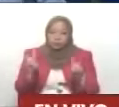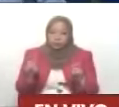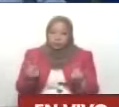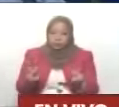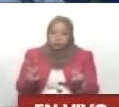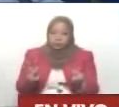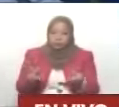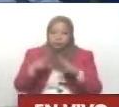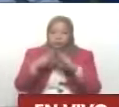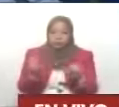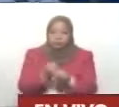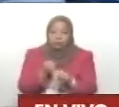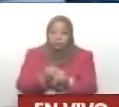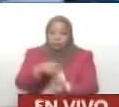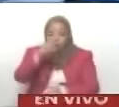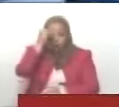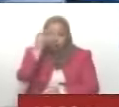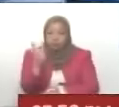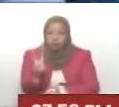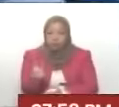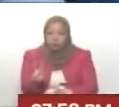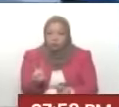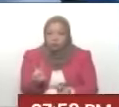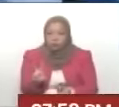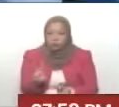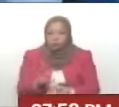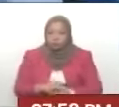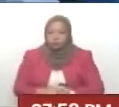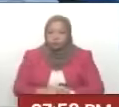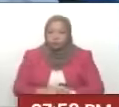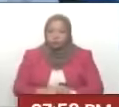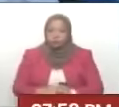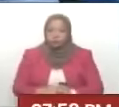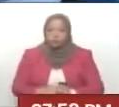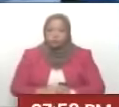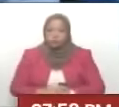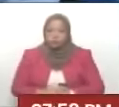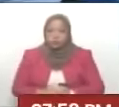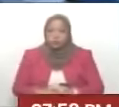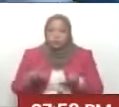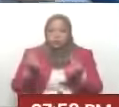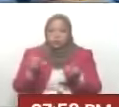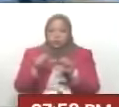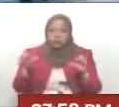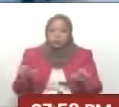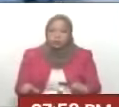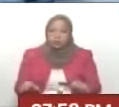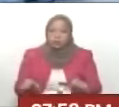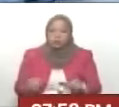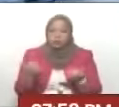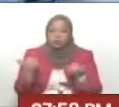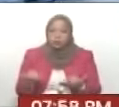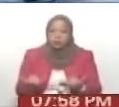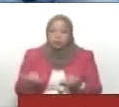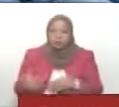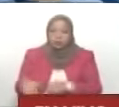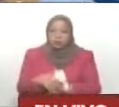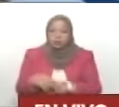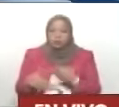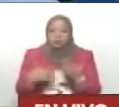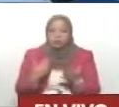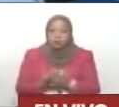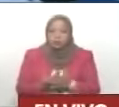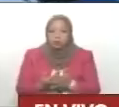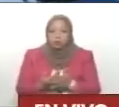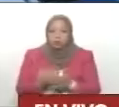Uno todos los días aprende algo, ¿ves? Te digo, construir un nuevo sistema, de la realidad de la calle